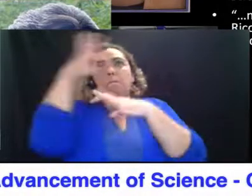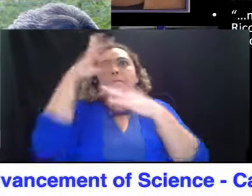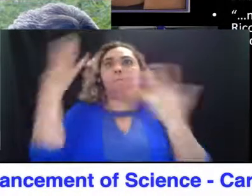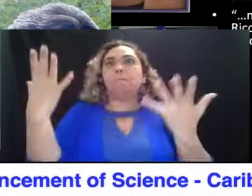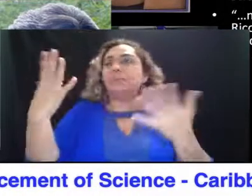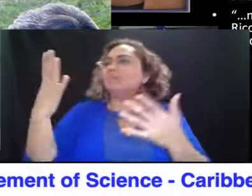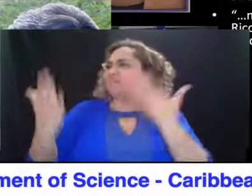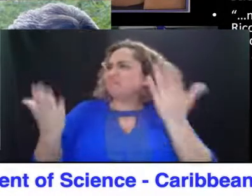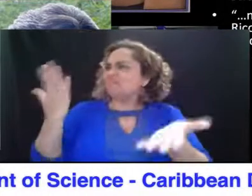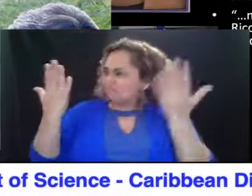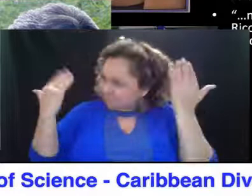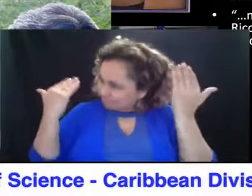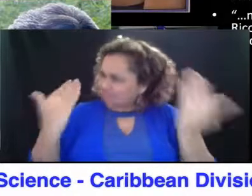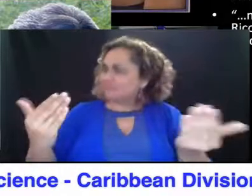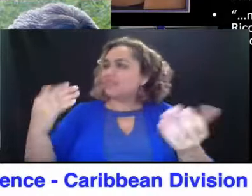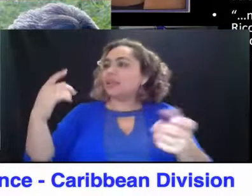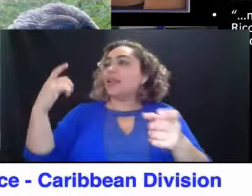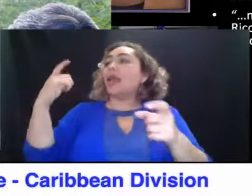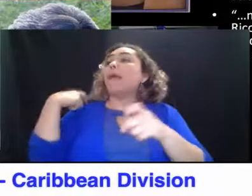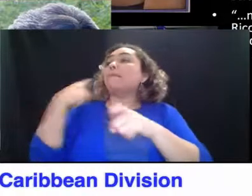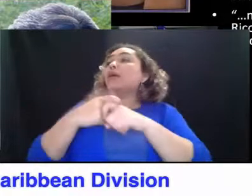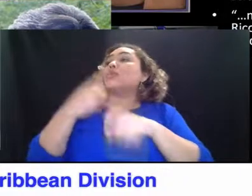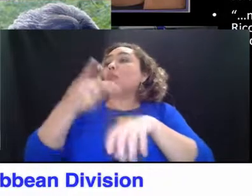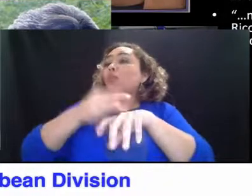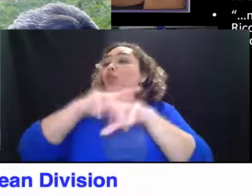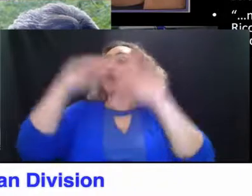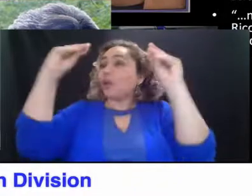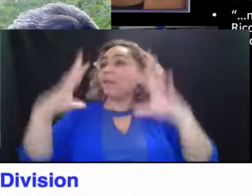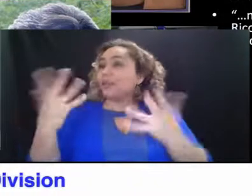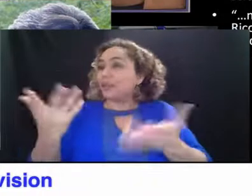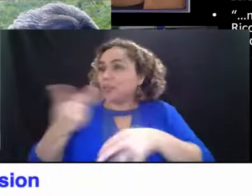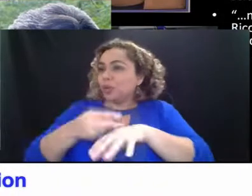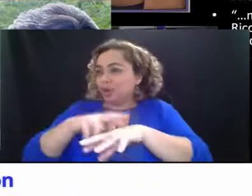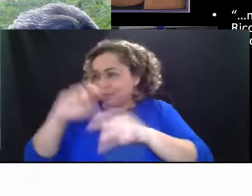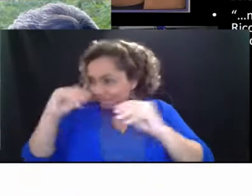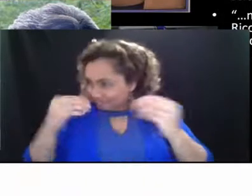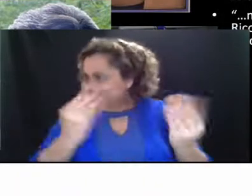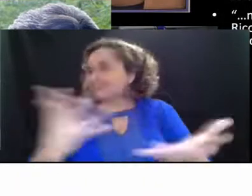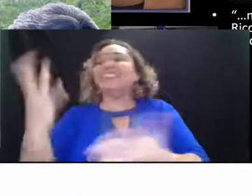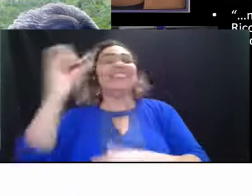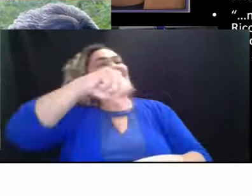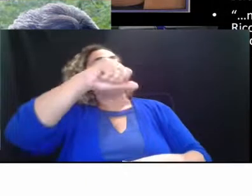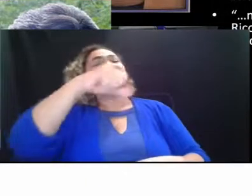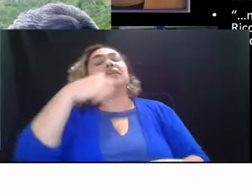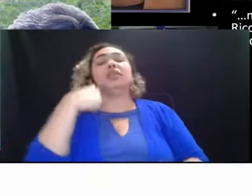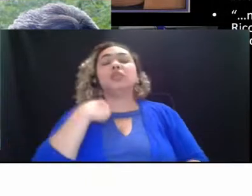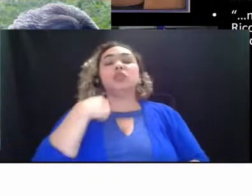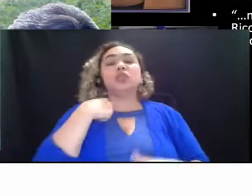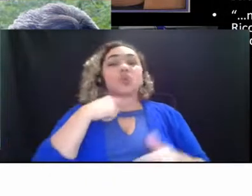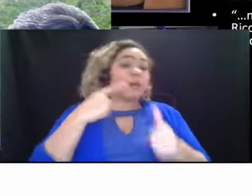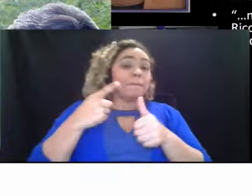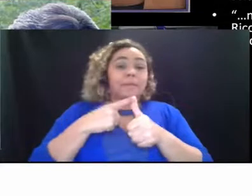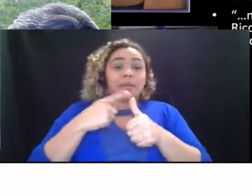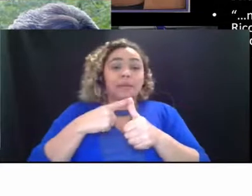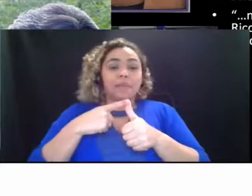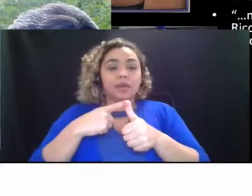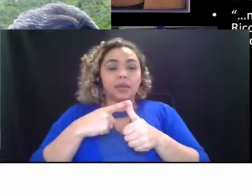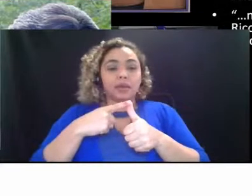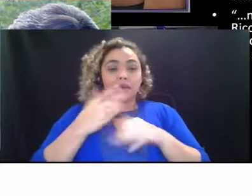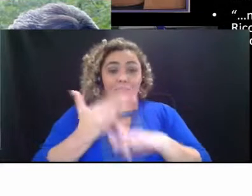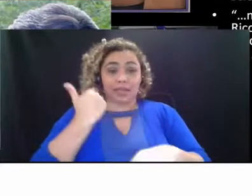en español para todos los profesores de Puerto Rico, ¿no? Bueno, cómo no. Quería, primeramente, antes de